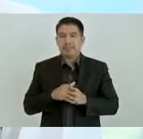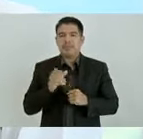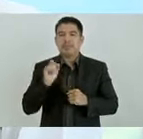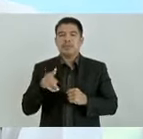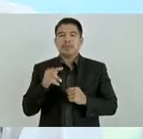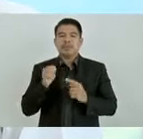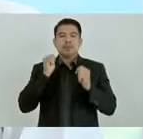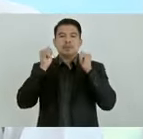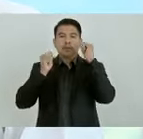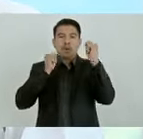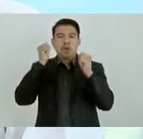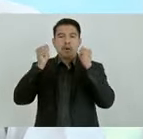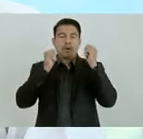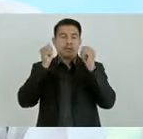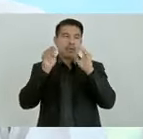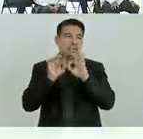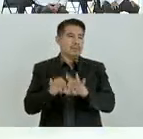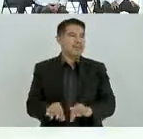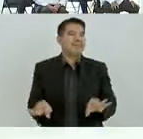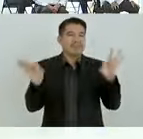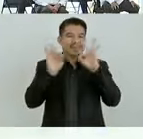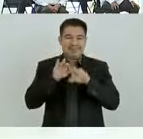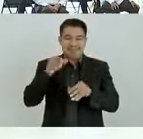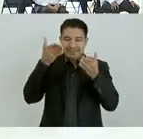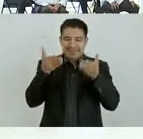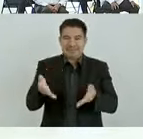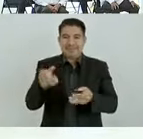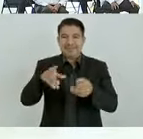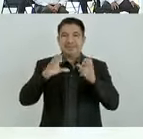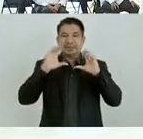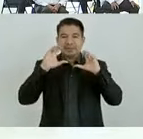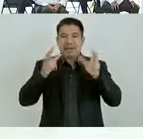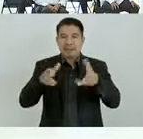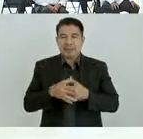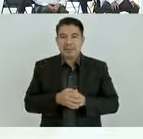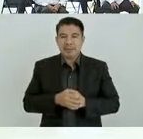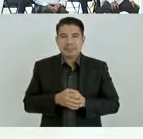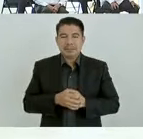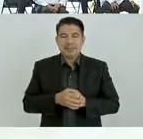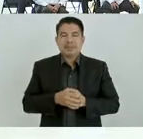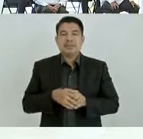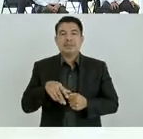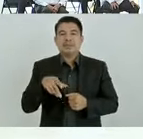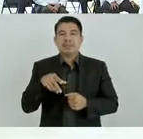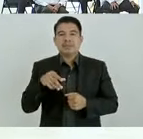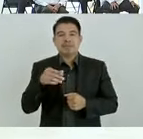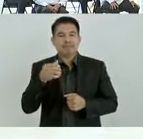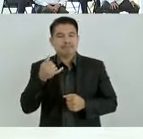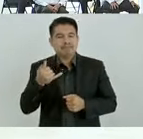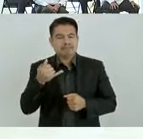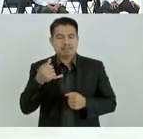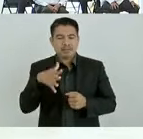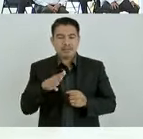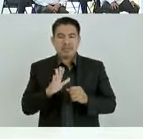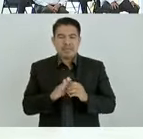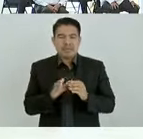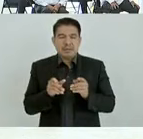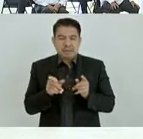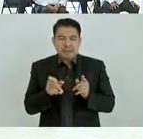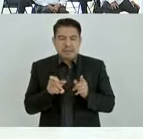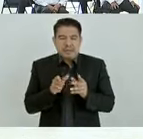más importantes para Chiapas y estaba quedando corto,